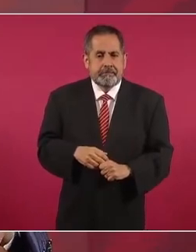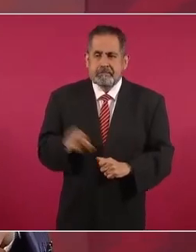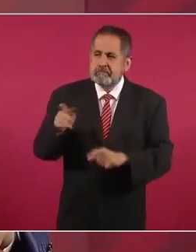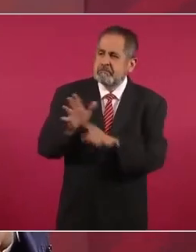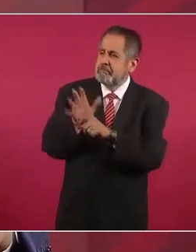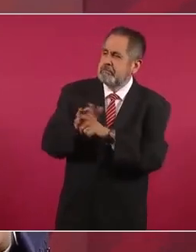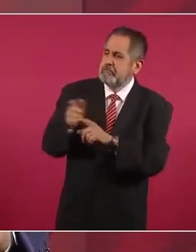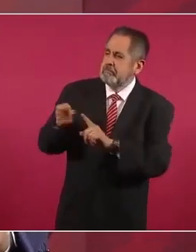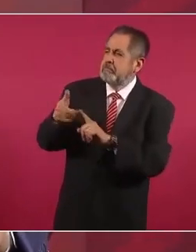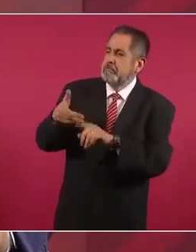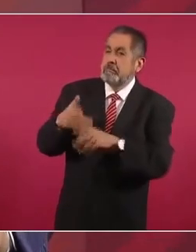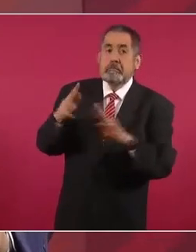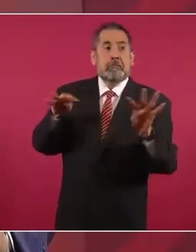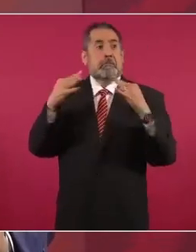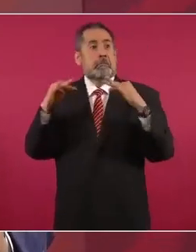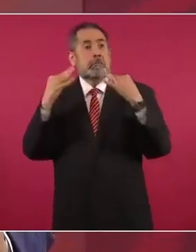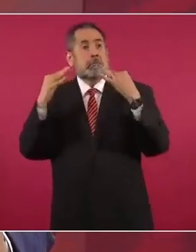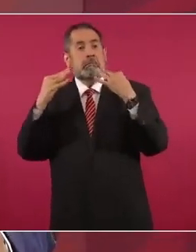populistas